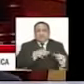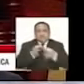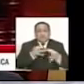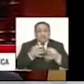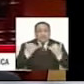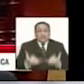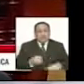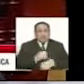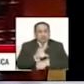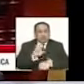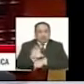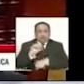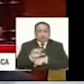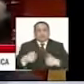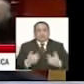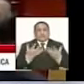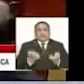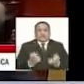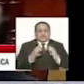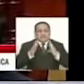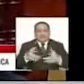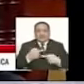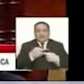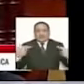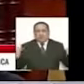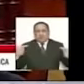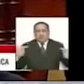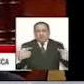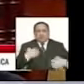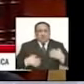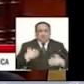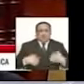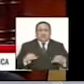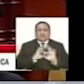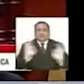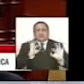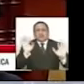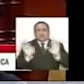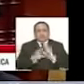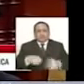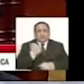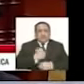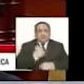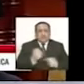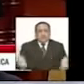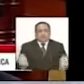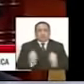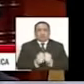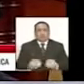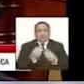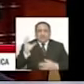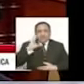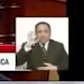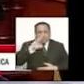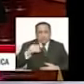En fin, veamos cómo conforma su gabinete, porque ha hecho un llamado a la unidad nacional. Por supuesto, creo que todos estamos de acuerdo. Creo que